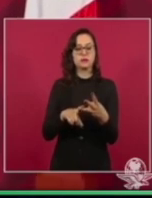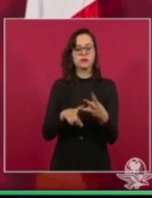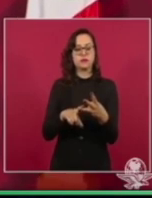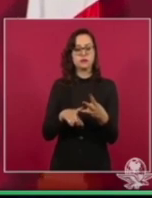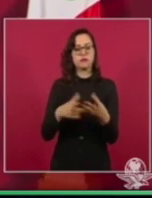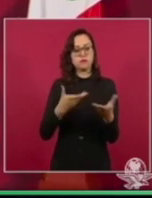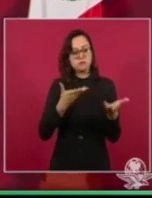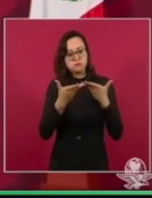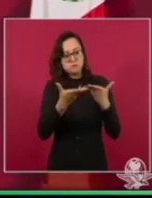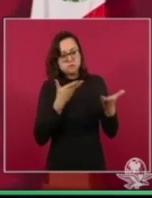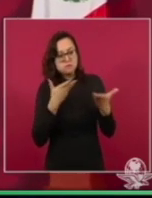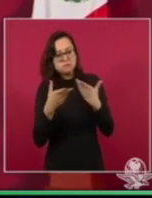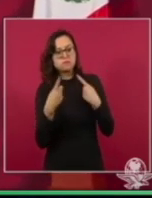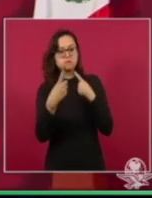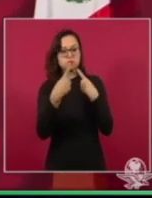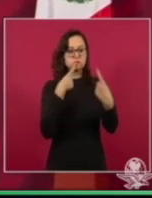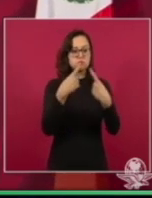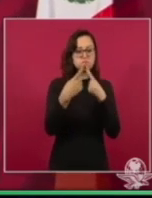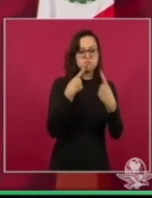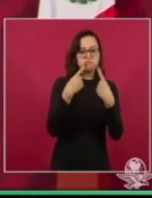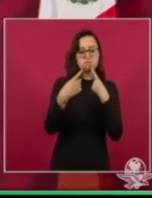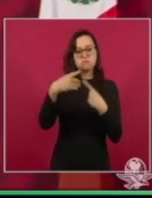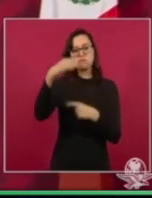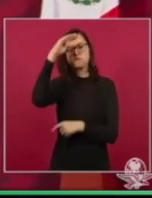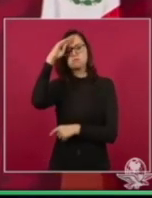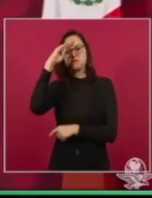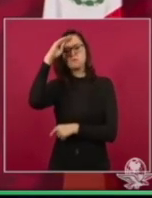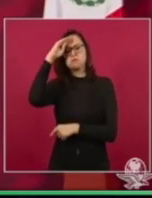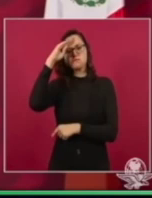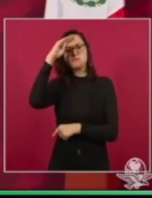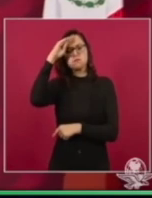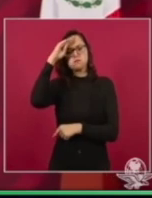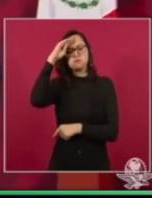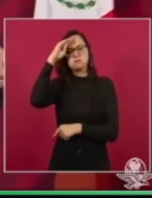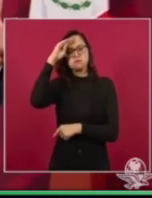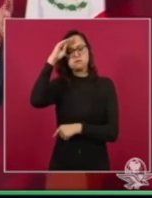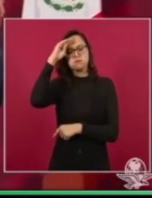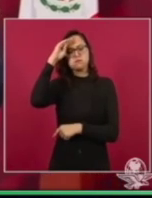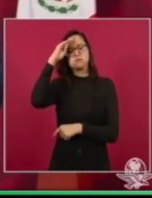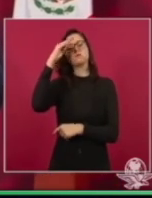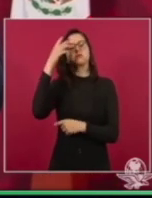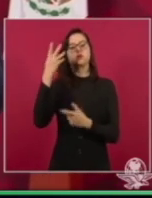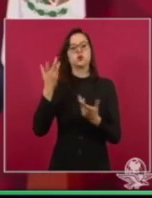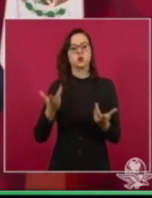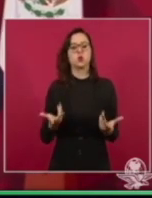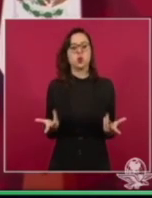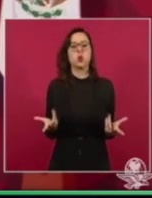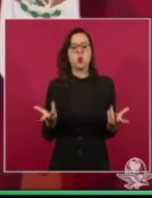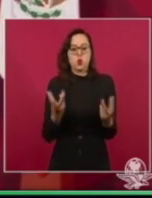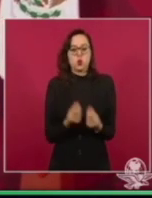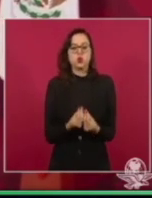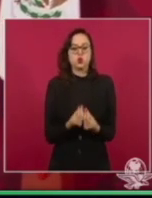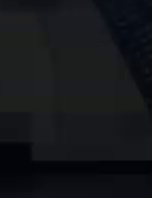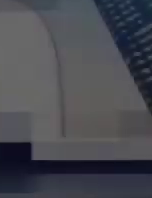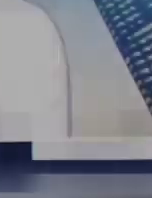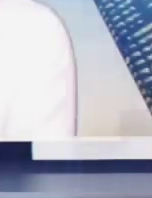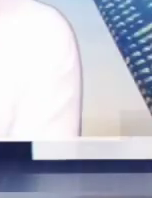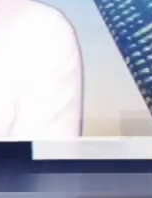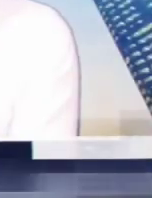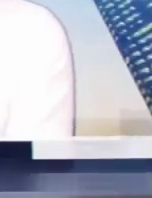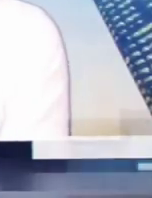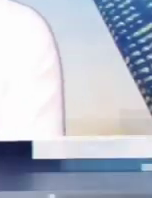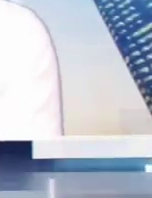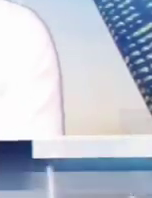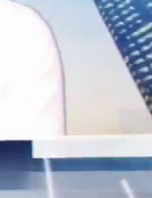y se está pensando en hacer un trabajo conjunto.